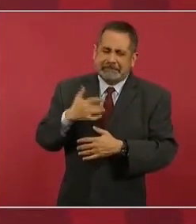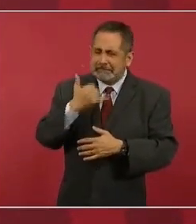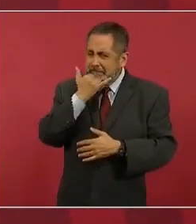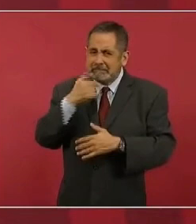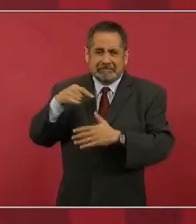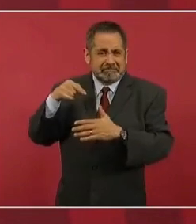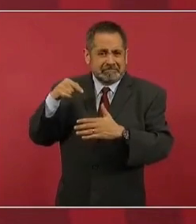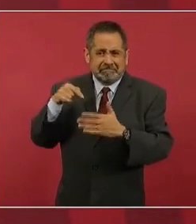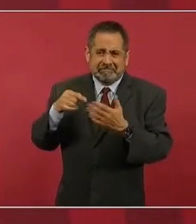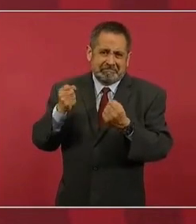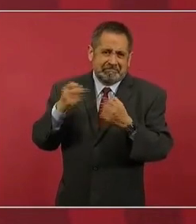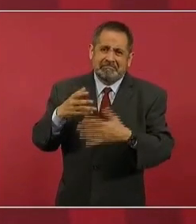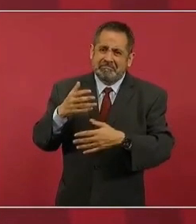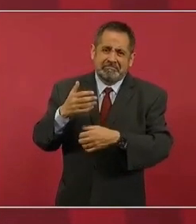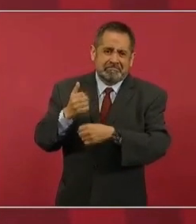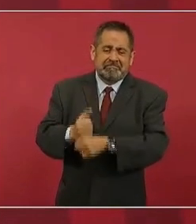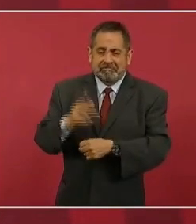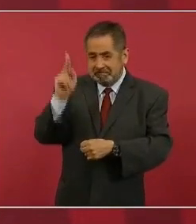hondo,